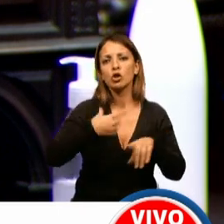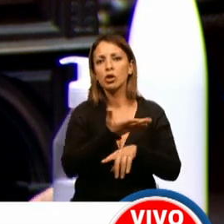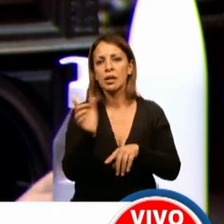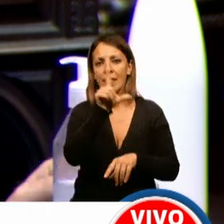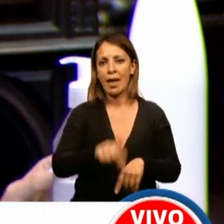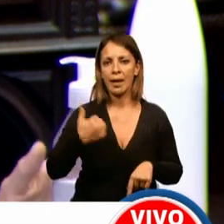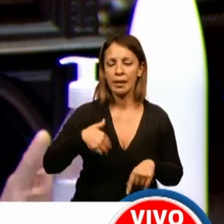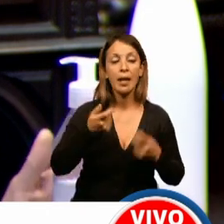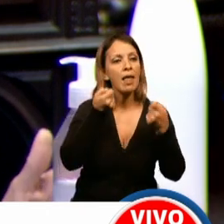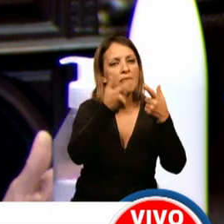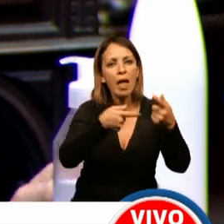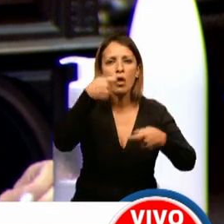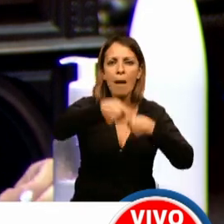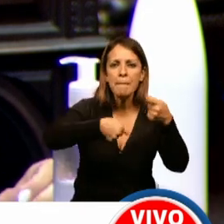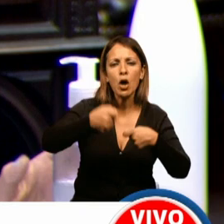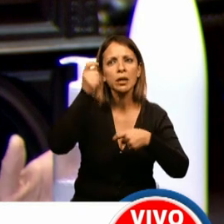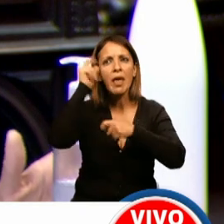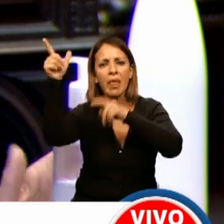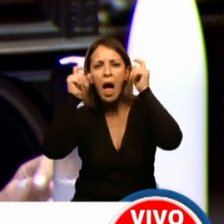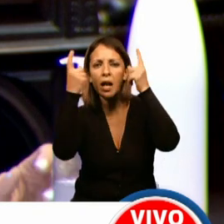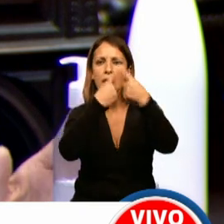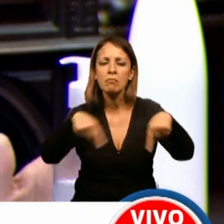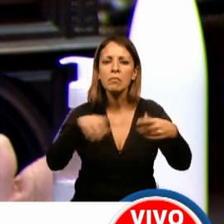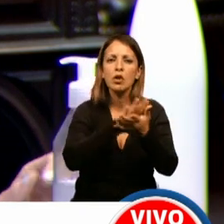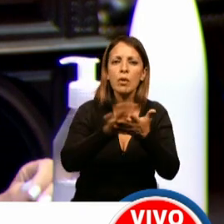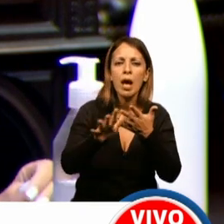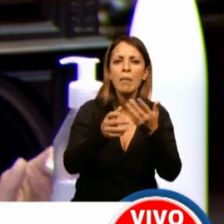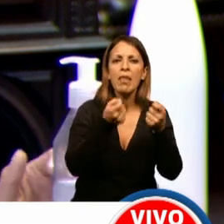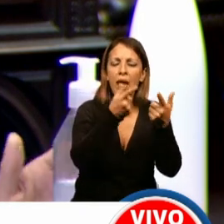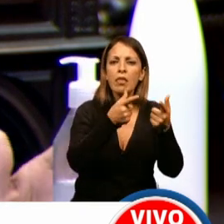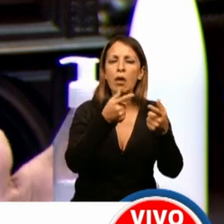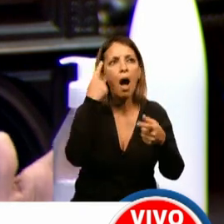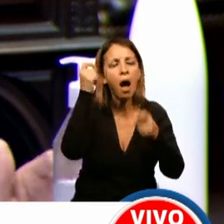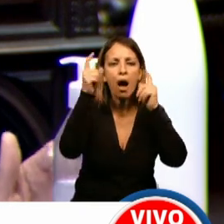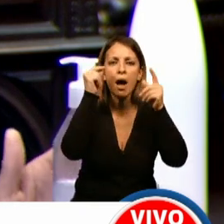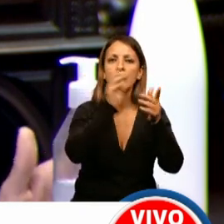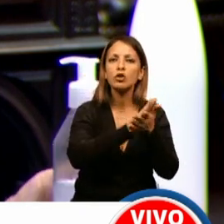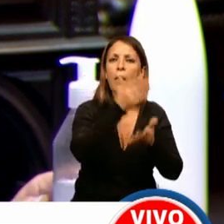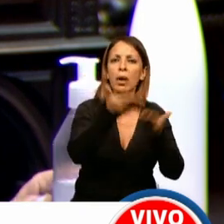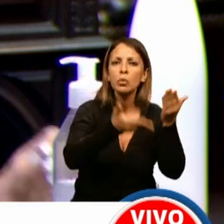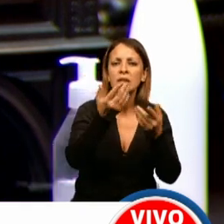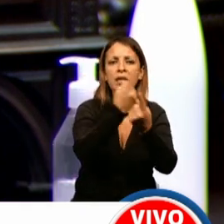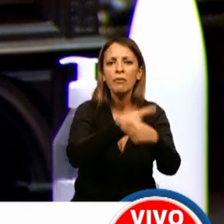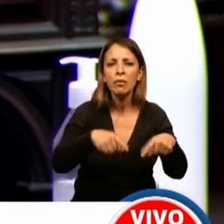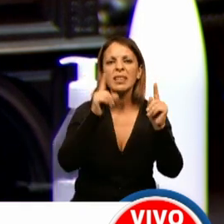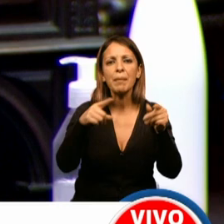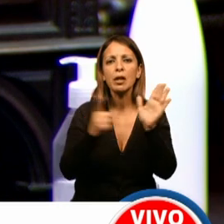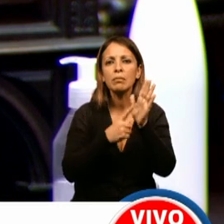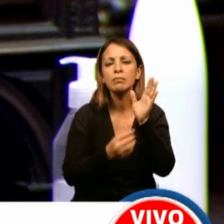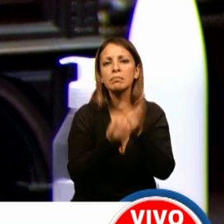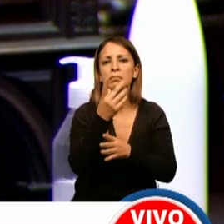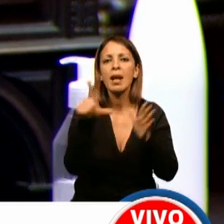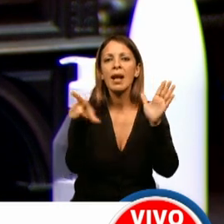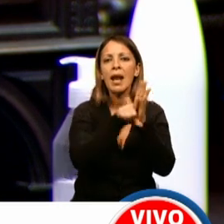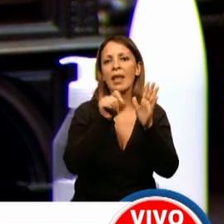aportando nuevos conceptos experiencias marcos jurídicos y una normativa ejemplar como es la ley de